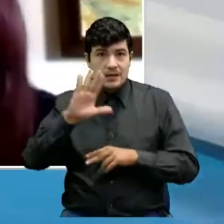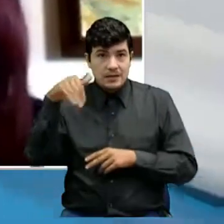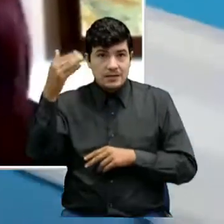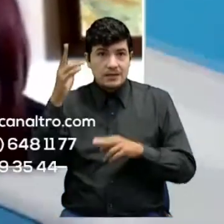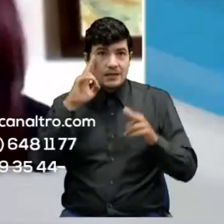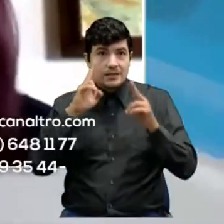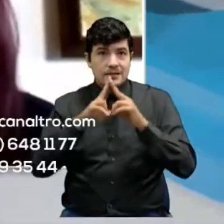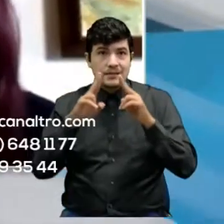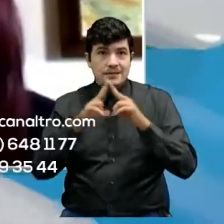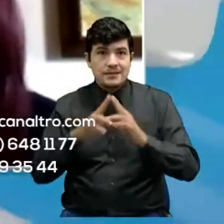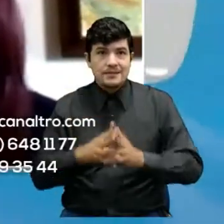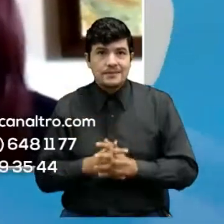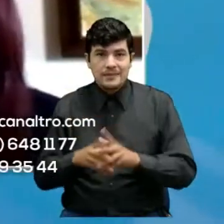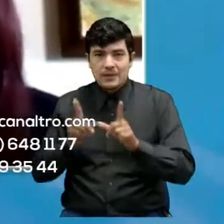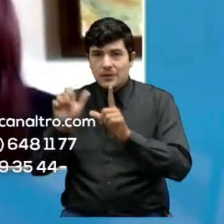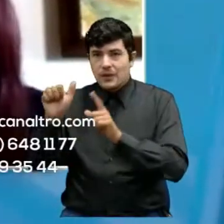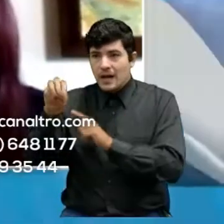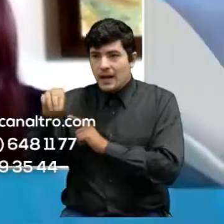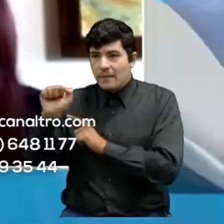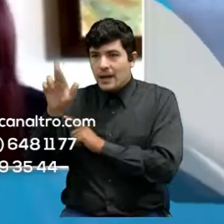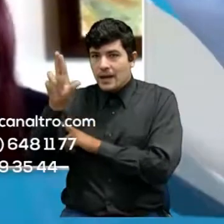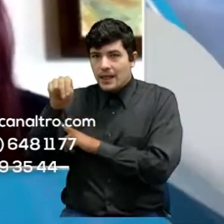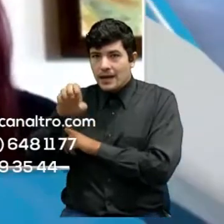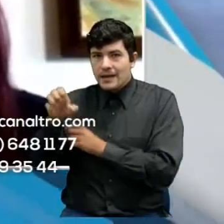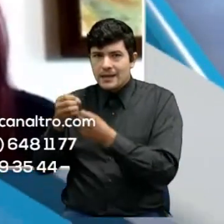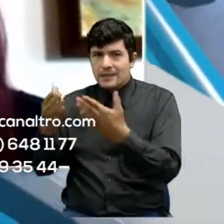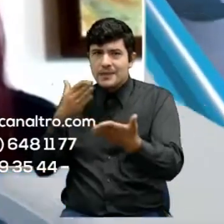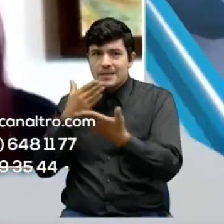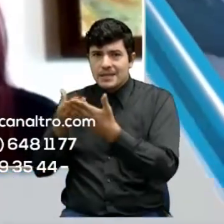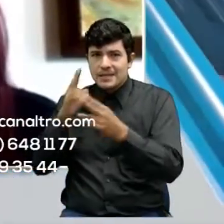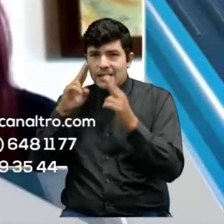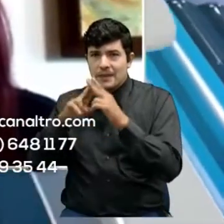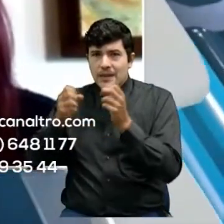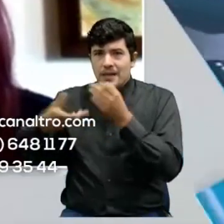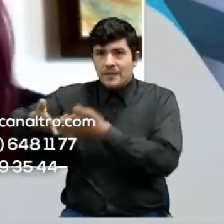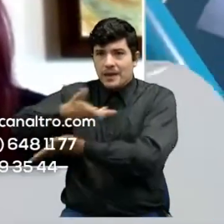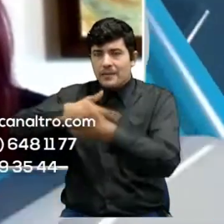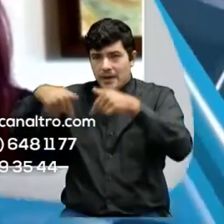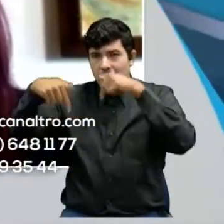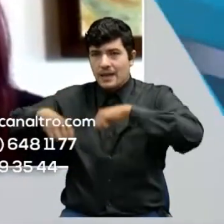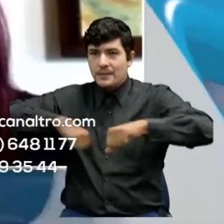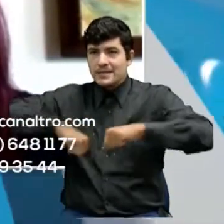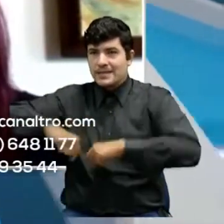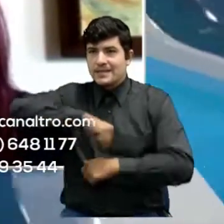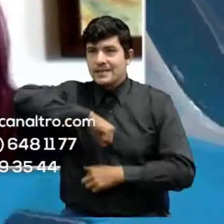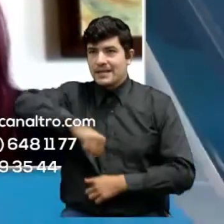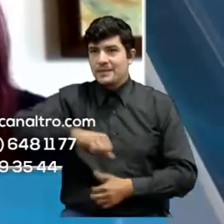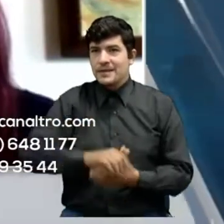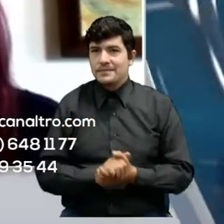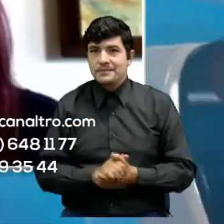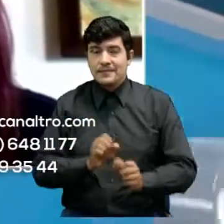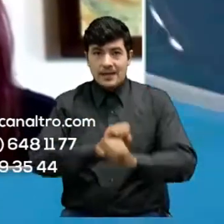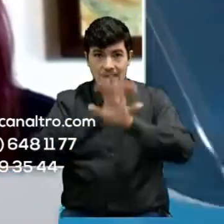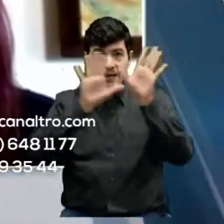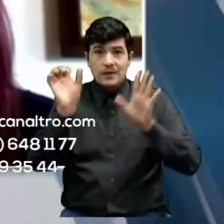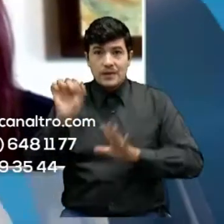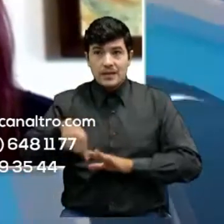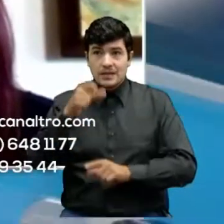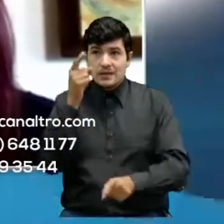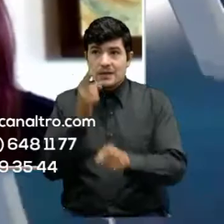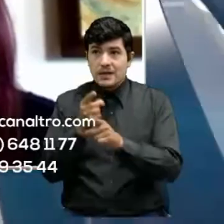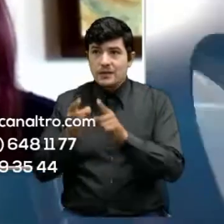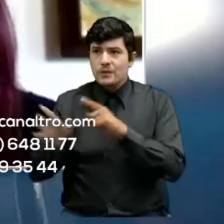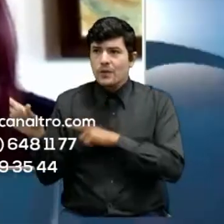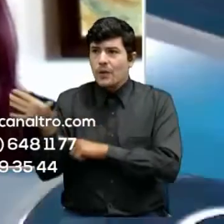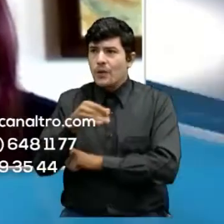Marlene. Doctora Marlene, muchas gracias por haber departido nuevamente aquí en Actúe en Derecho. Con todo el gusto. Si Dios lo permite, nos